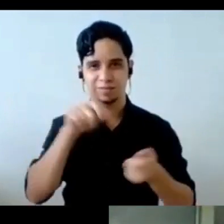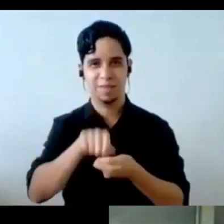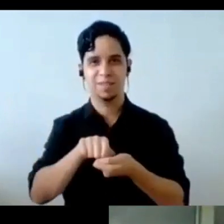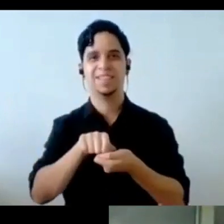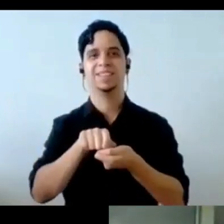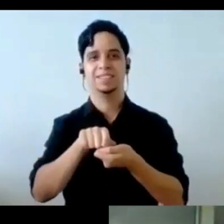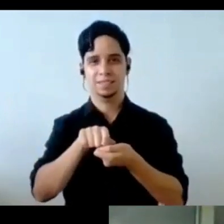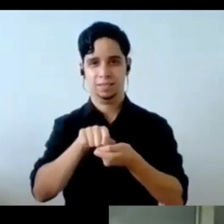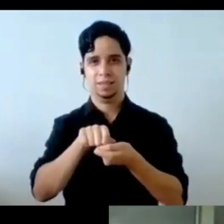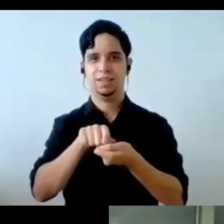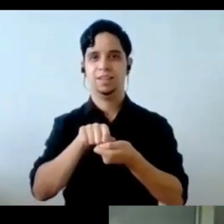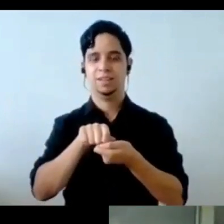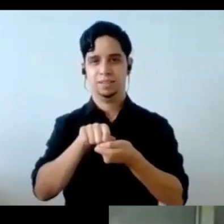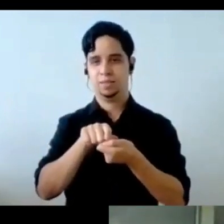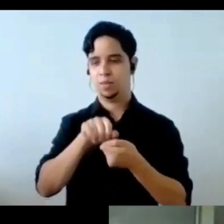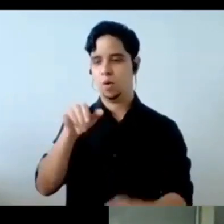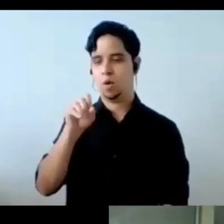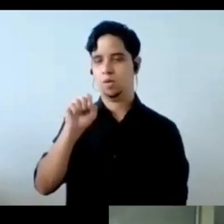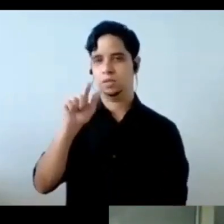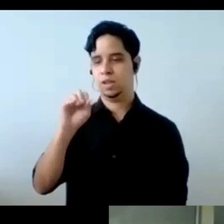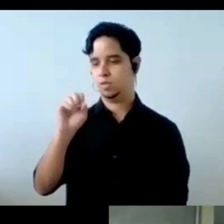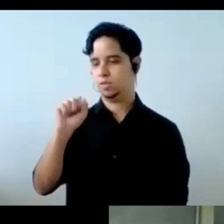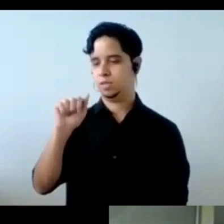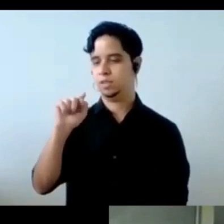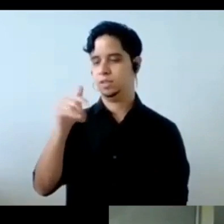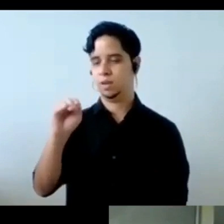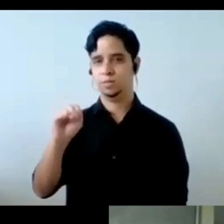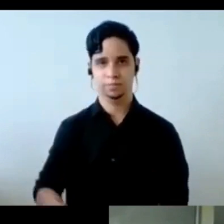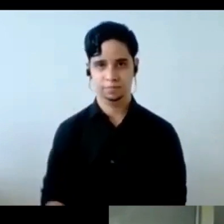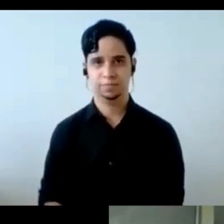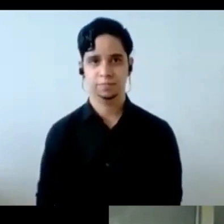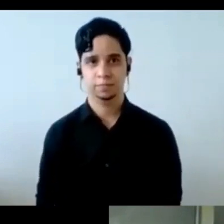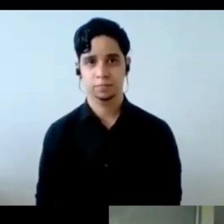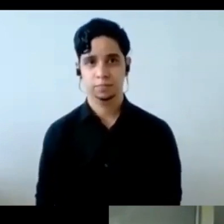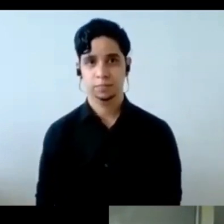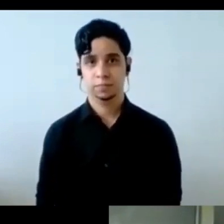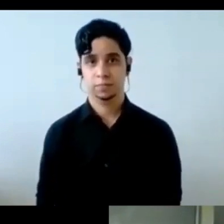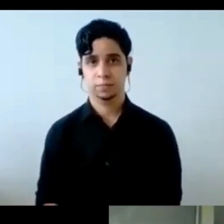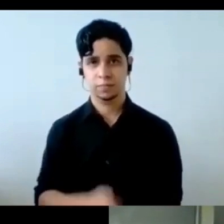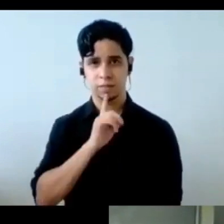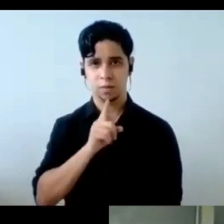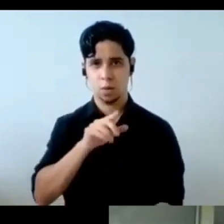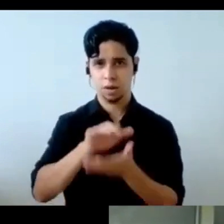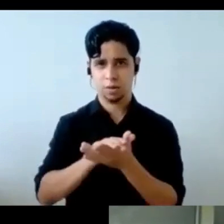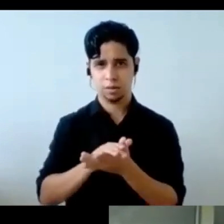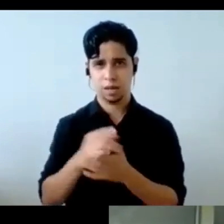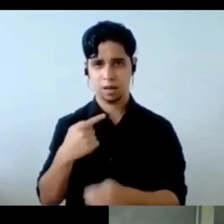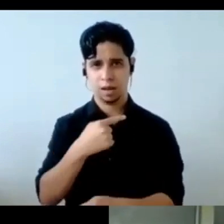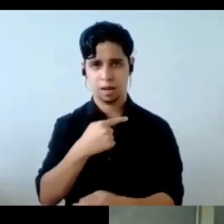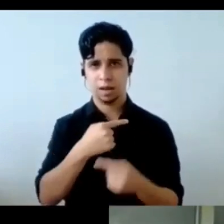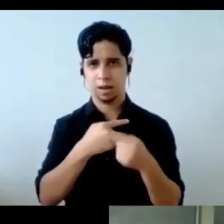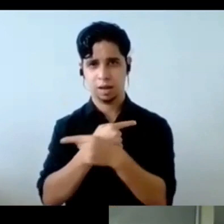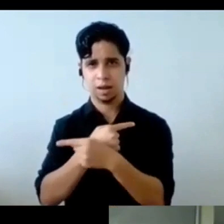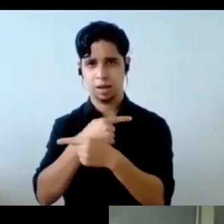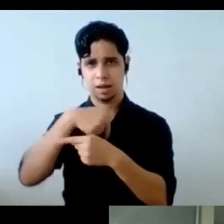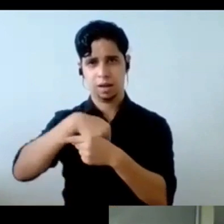ustedes. Está nuestro querido tocayo Joselo Santiago. Yo no sé, creo que él está acá, pero puede estar acá. No, yo creo